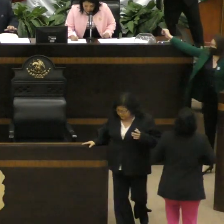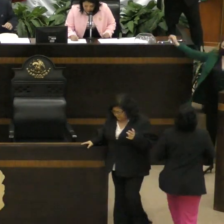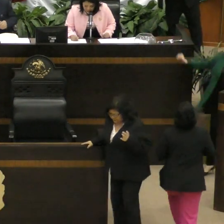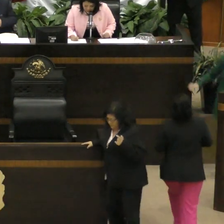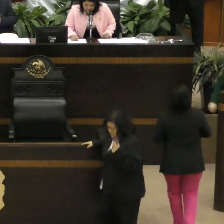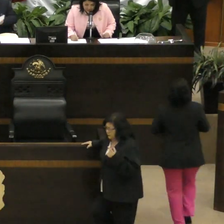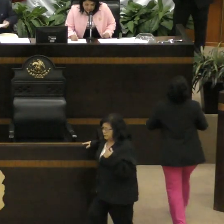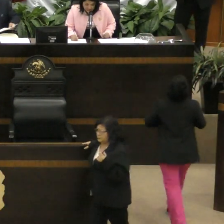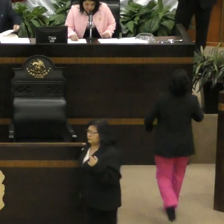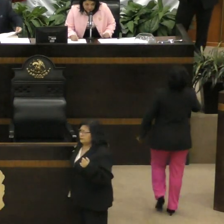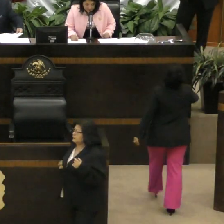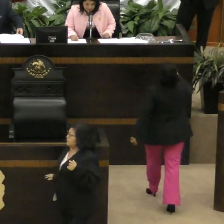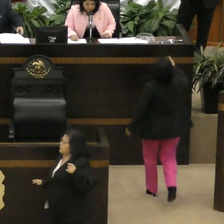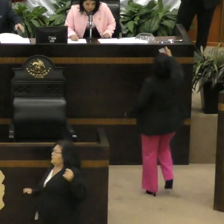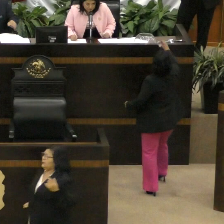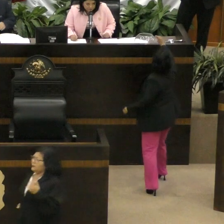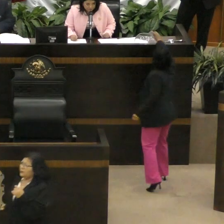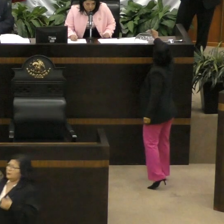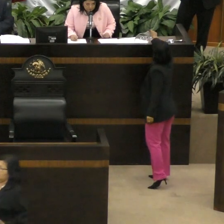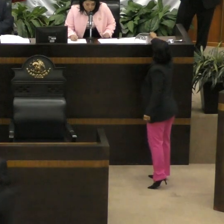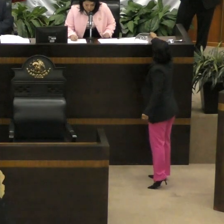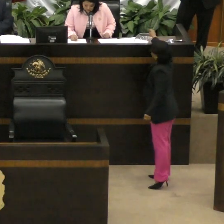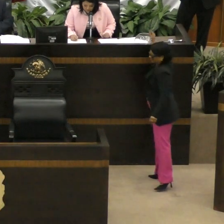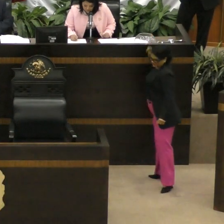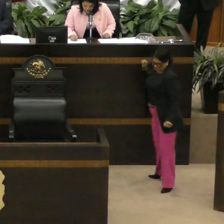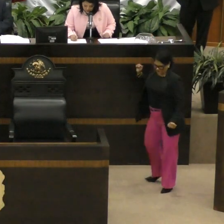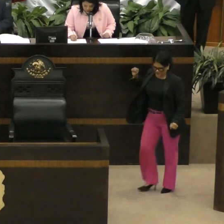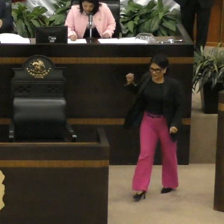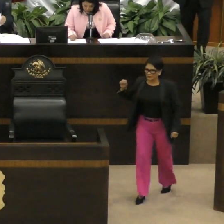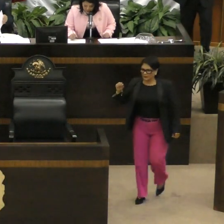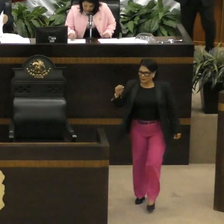Diputado Jesús Suárez Mata.